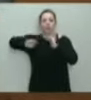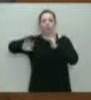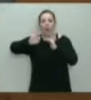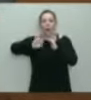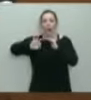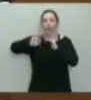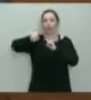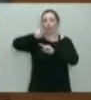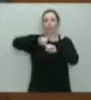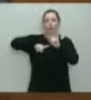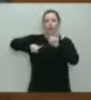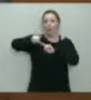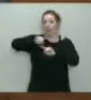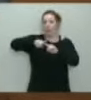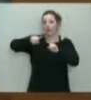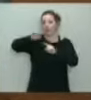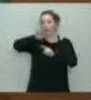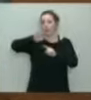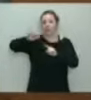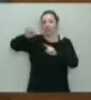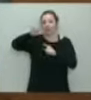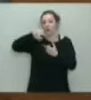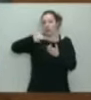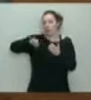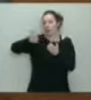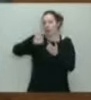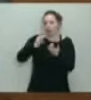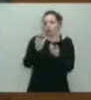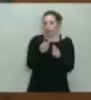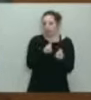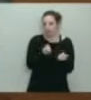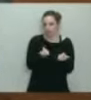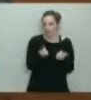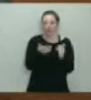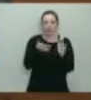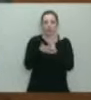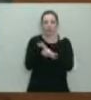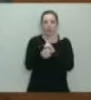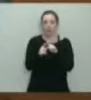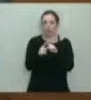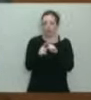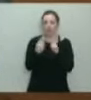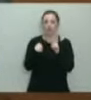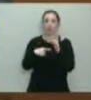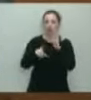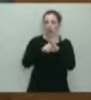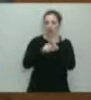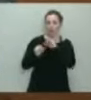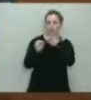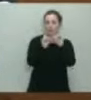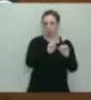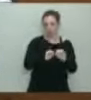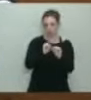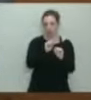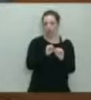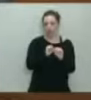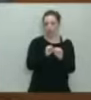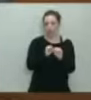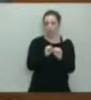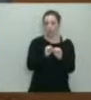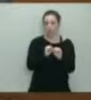orográficas o, ya digo, imposibilidades de otro carácter, quedan suficientemente protegidas en la ley y van a mantener